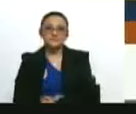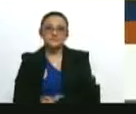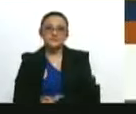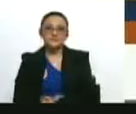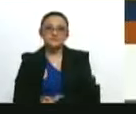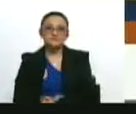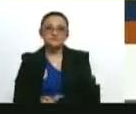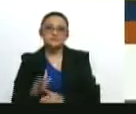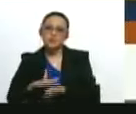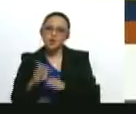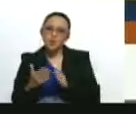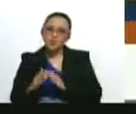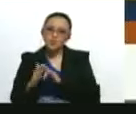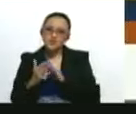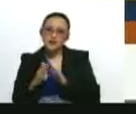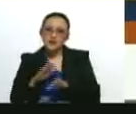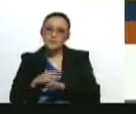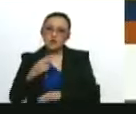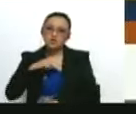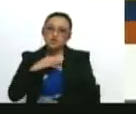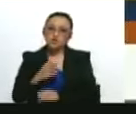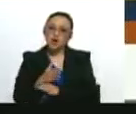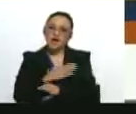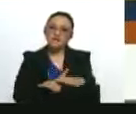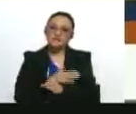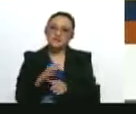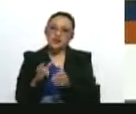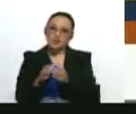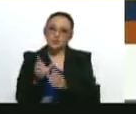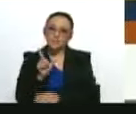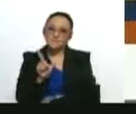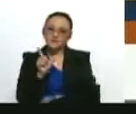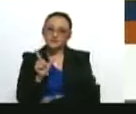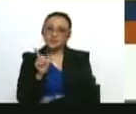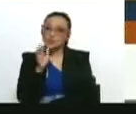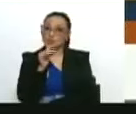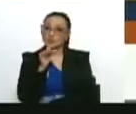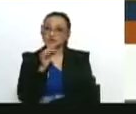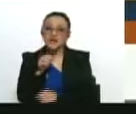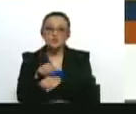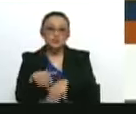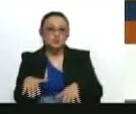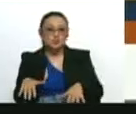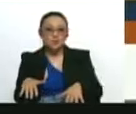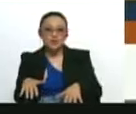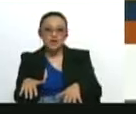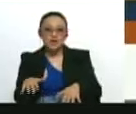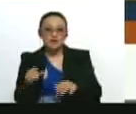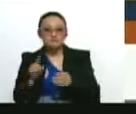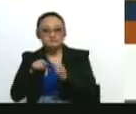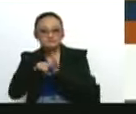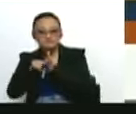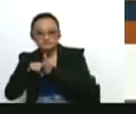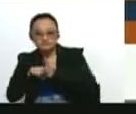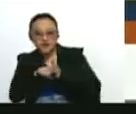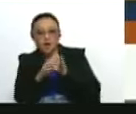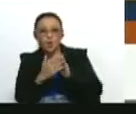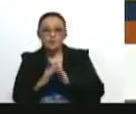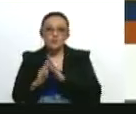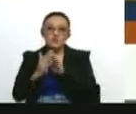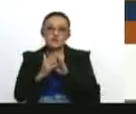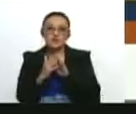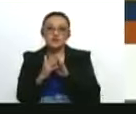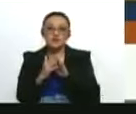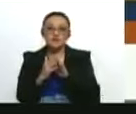¿Por qué por las comunidades? Porque nosotros antes el partido no tenía una estructura que llegara a comunidades y